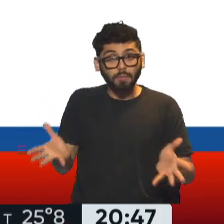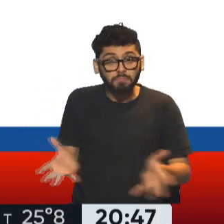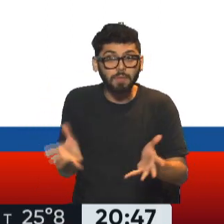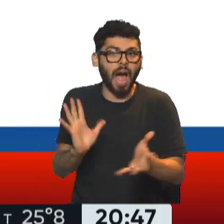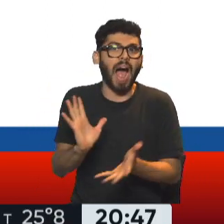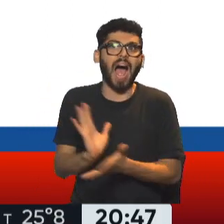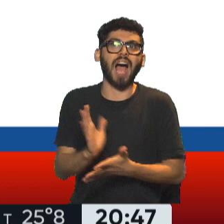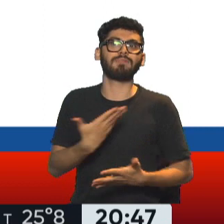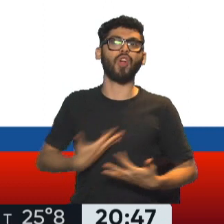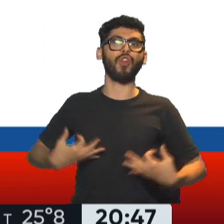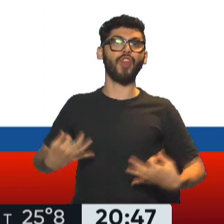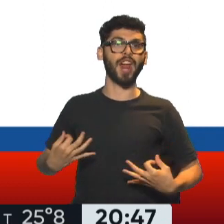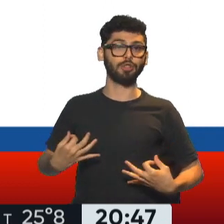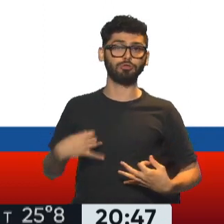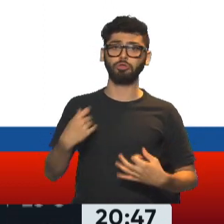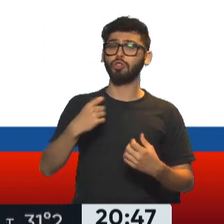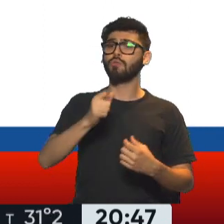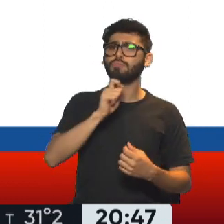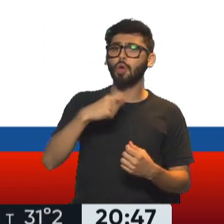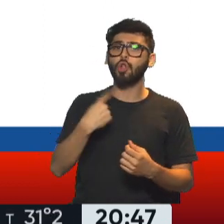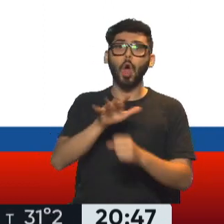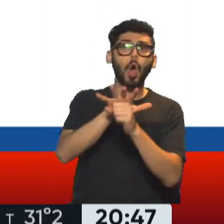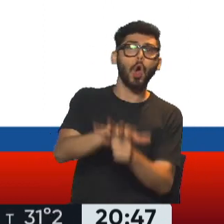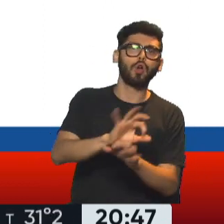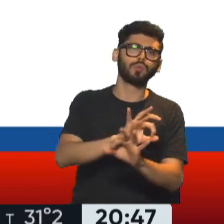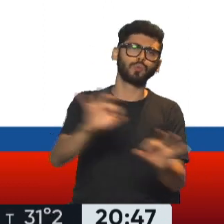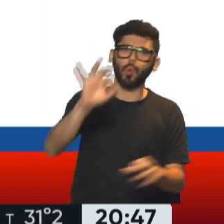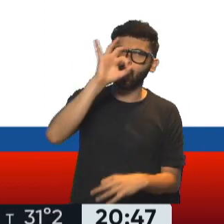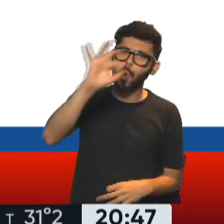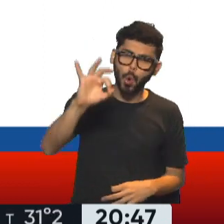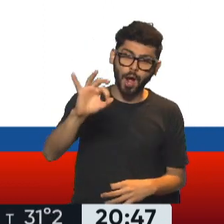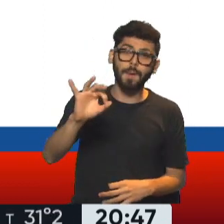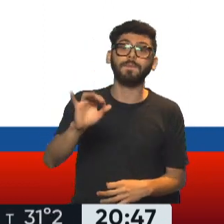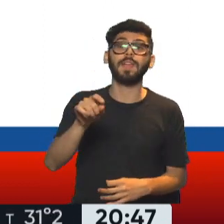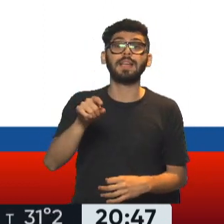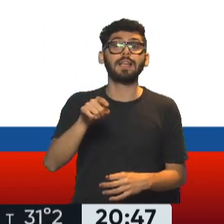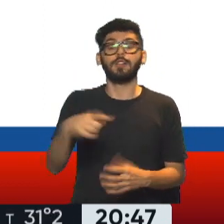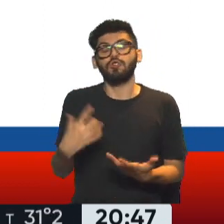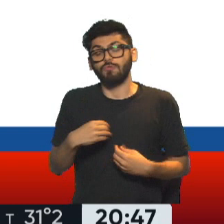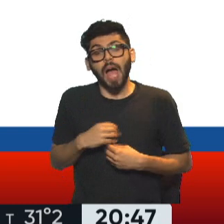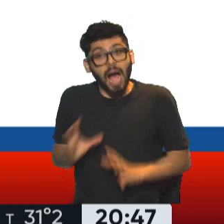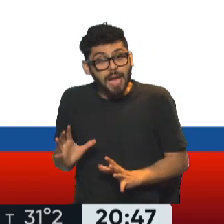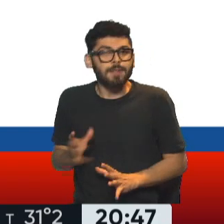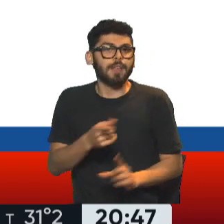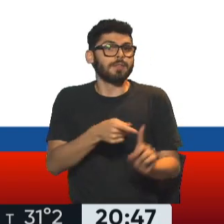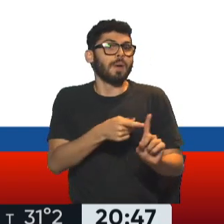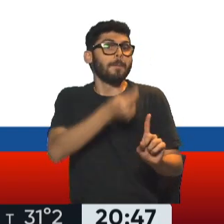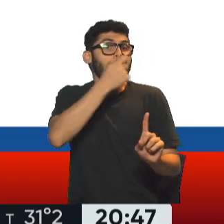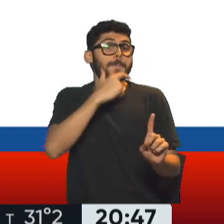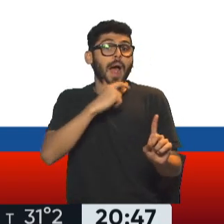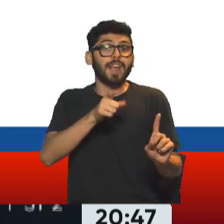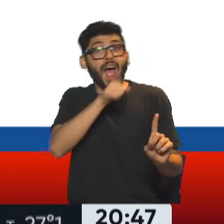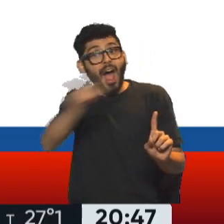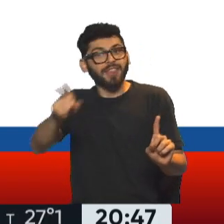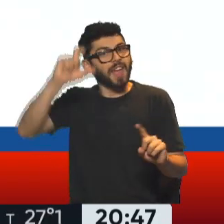hemos discriminado a un medio ni silenciado a un periodista. Desde esta convicción repudiamos el ataque del expresidente Mauricio Macri